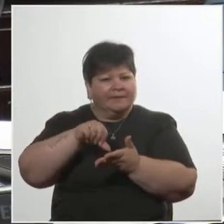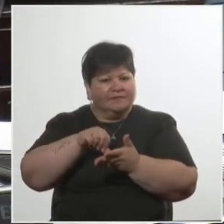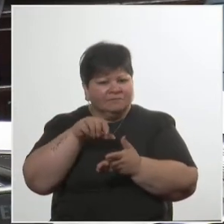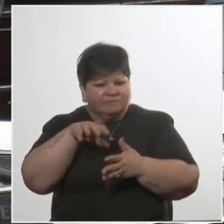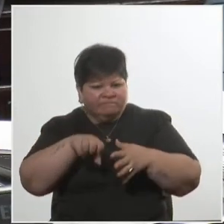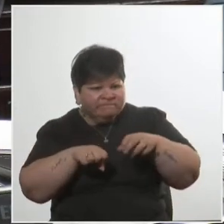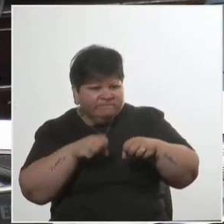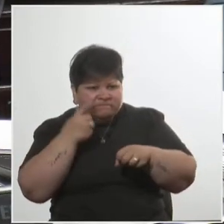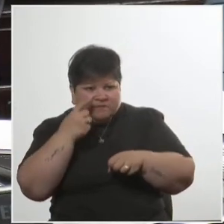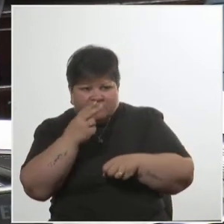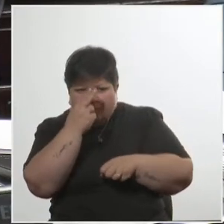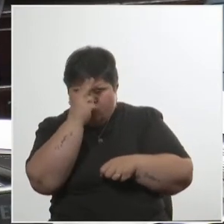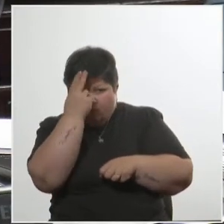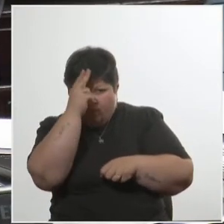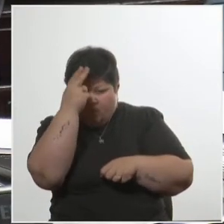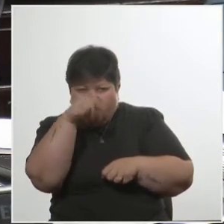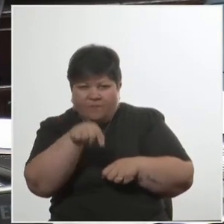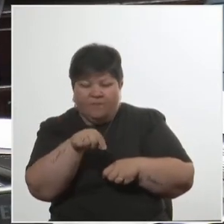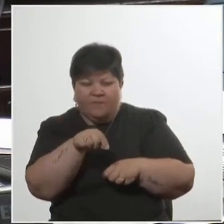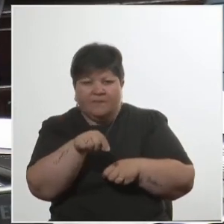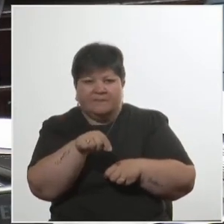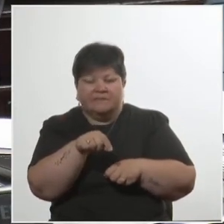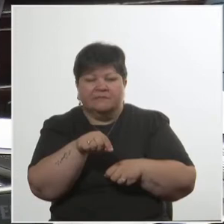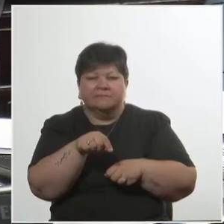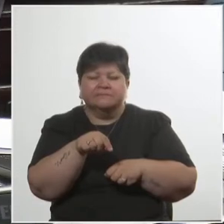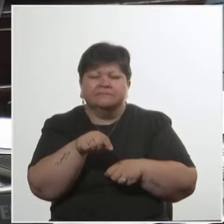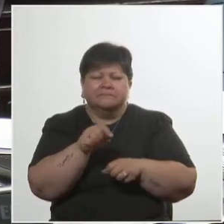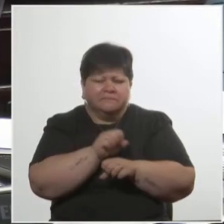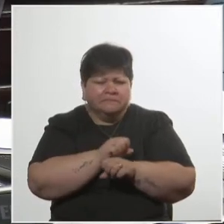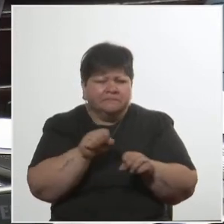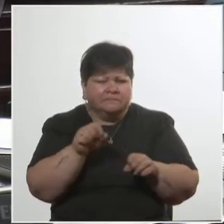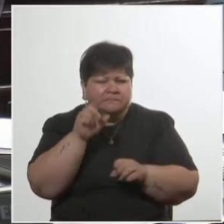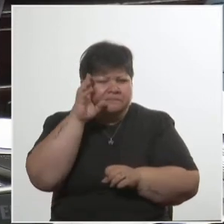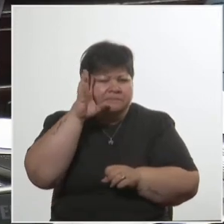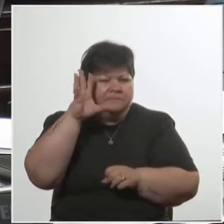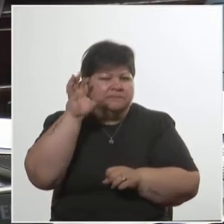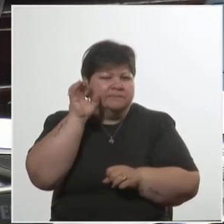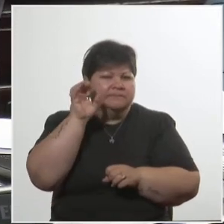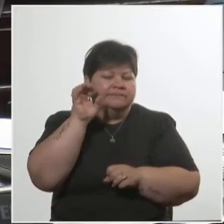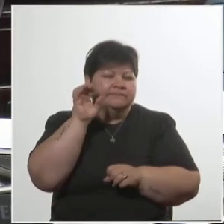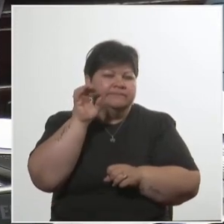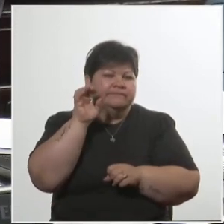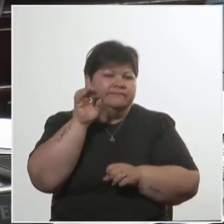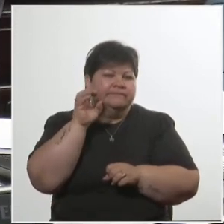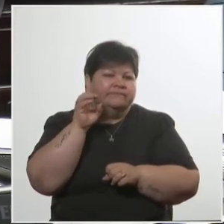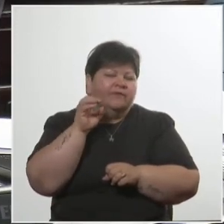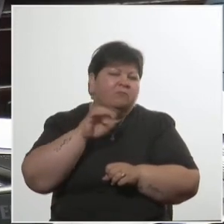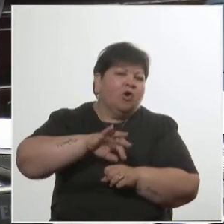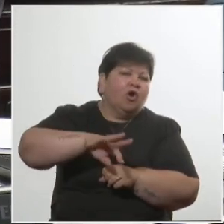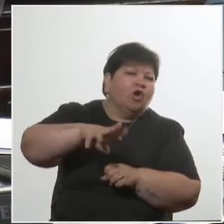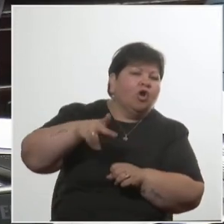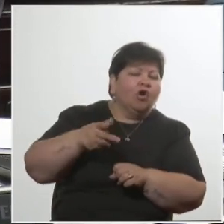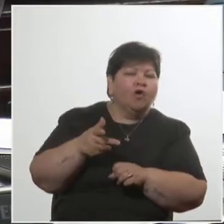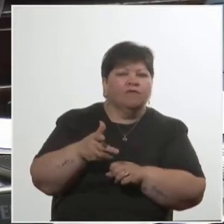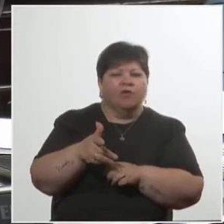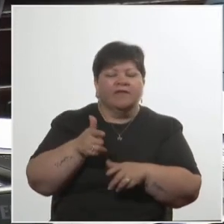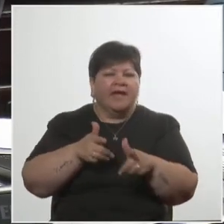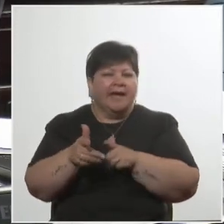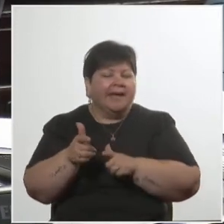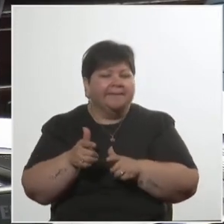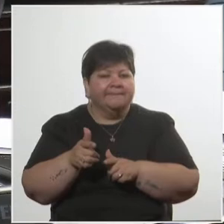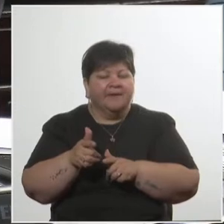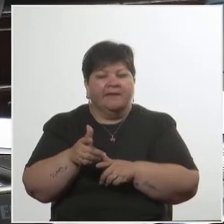Bueno podemos recordar hechos como el robo de armas del tiro